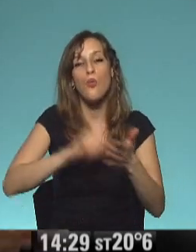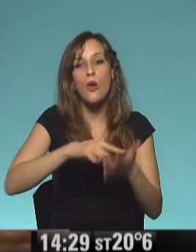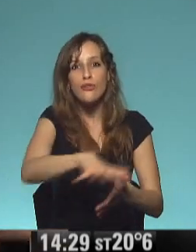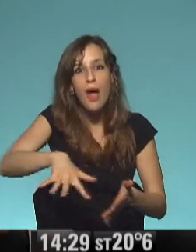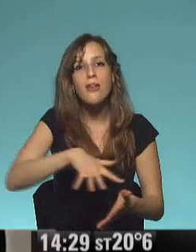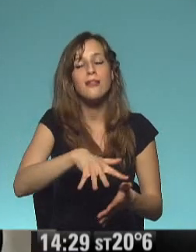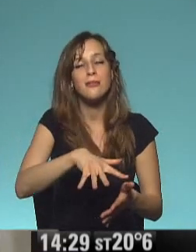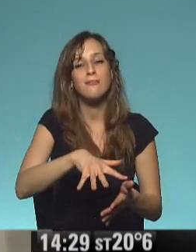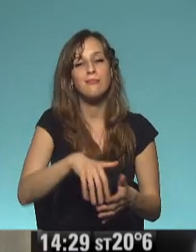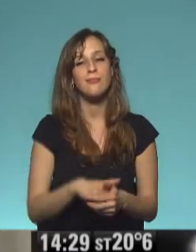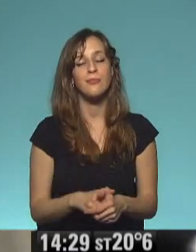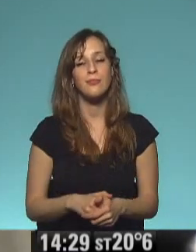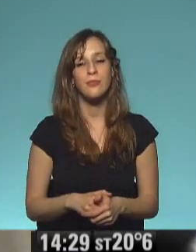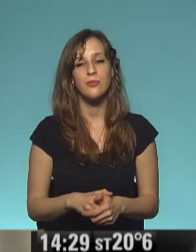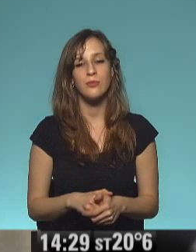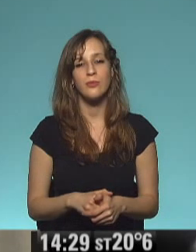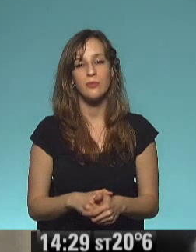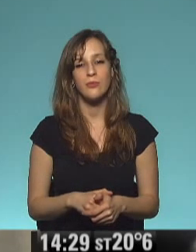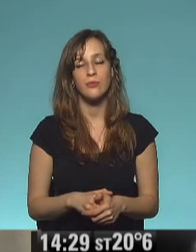federal, a otro lado inclusive,